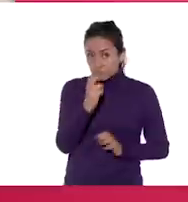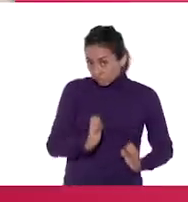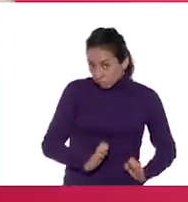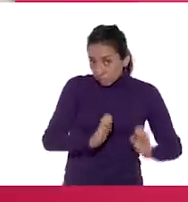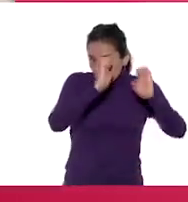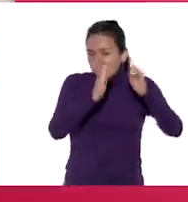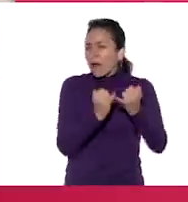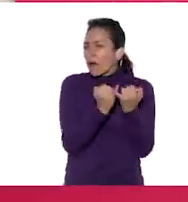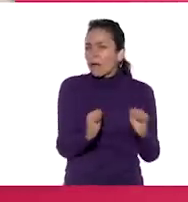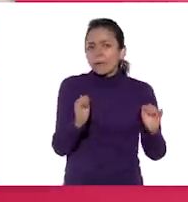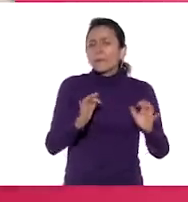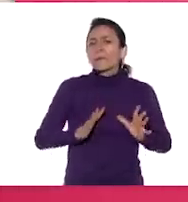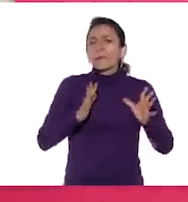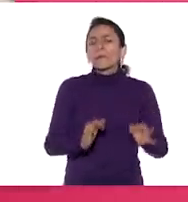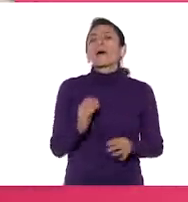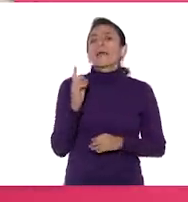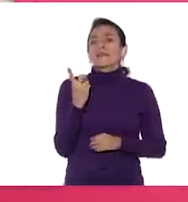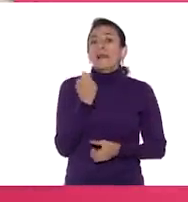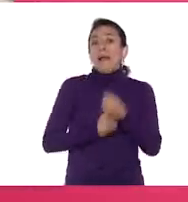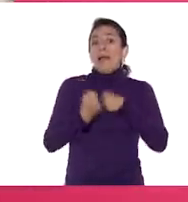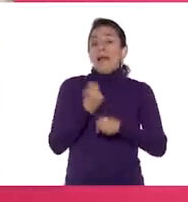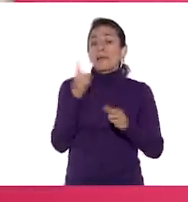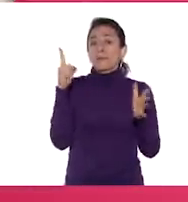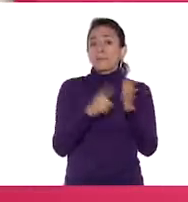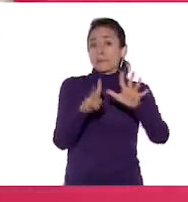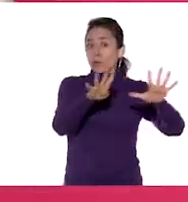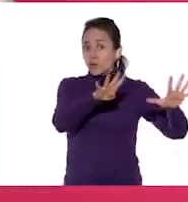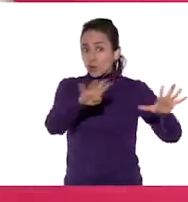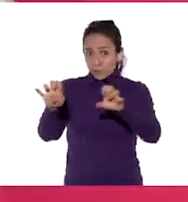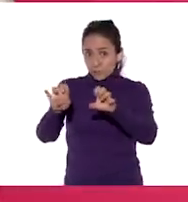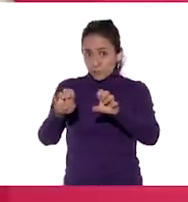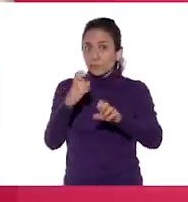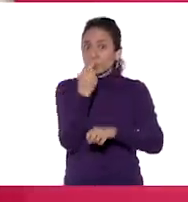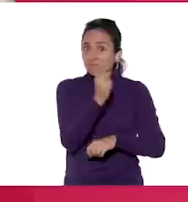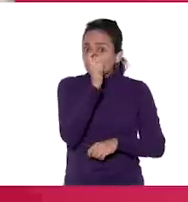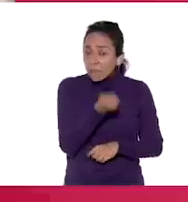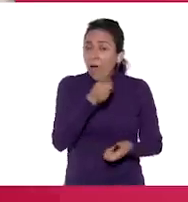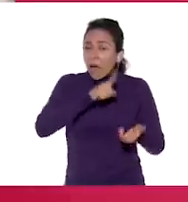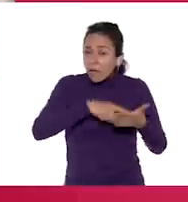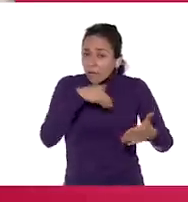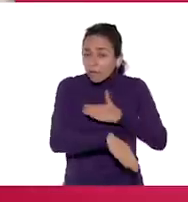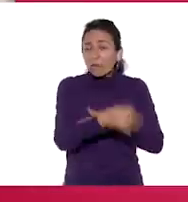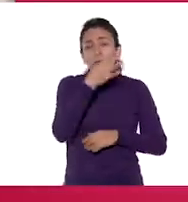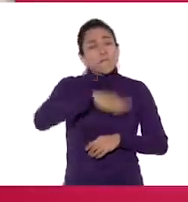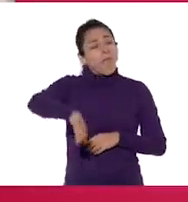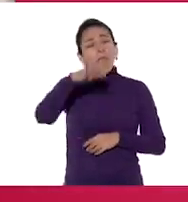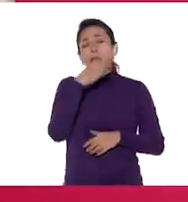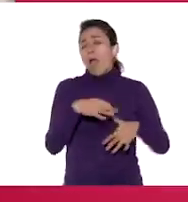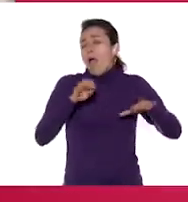en diciembre de 1900, siendo sede de innumerables fiestas de lujo.